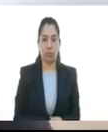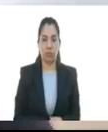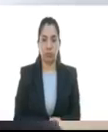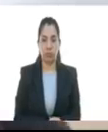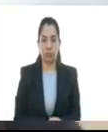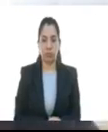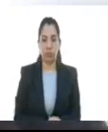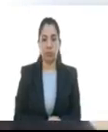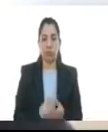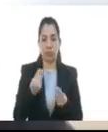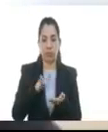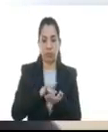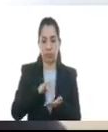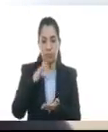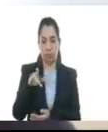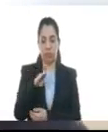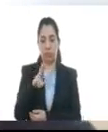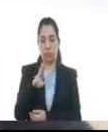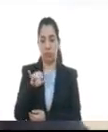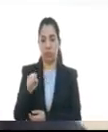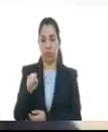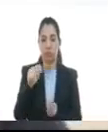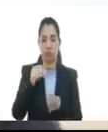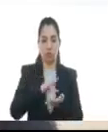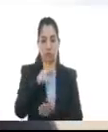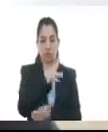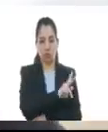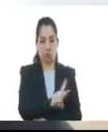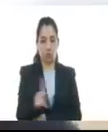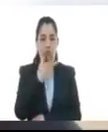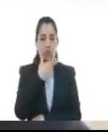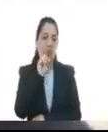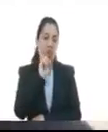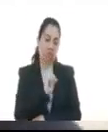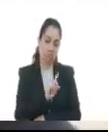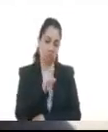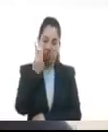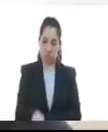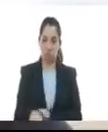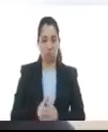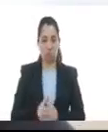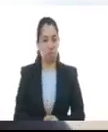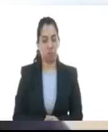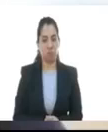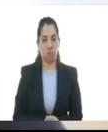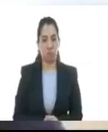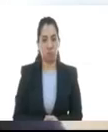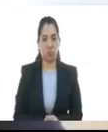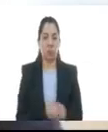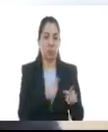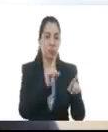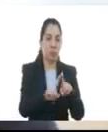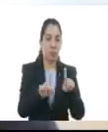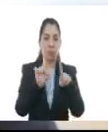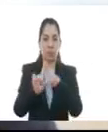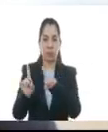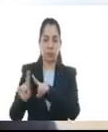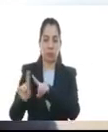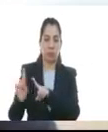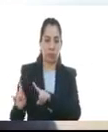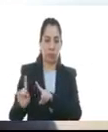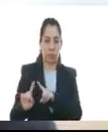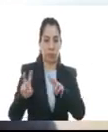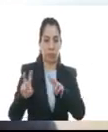Muchas gracias a todos, a todas. Sin duda, pues hemos tocado distintos